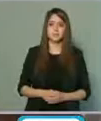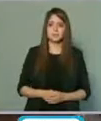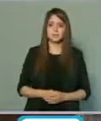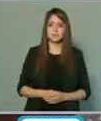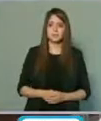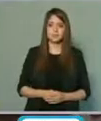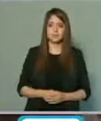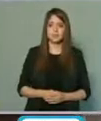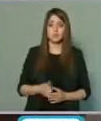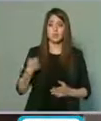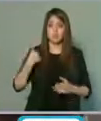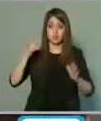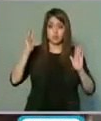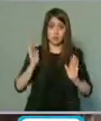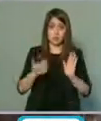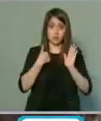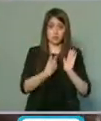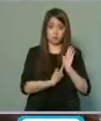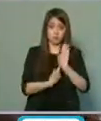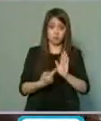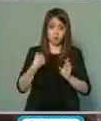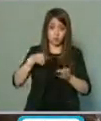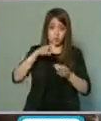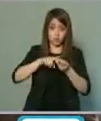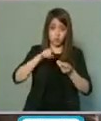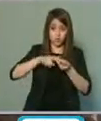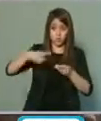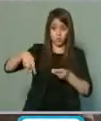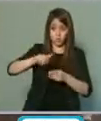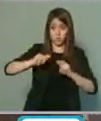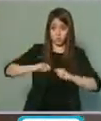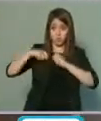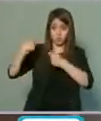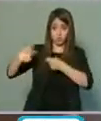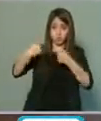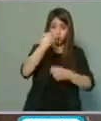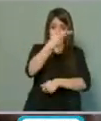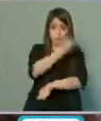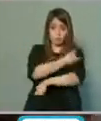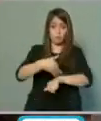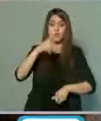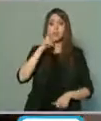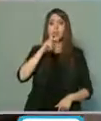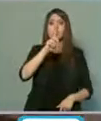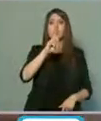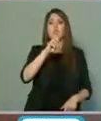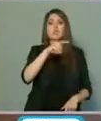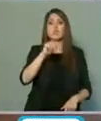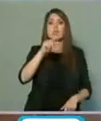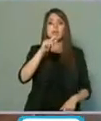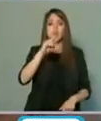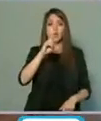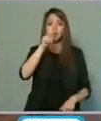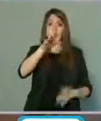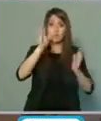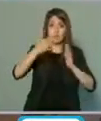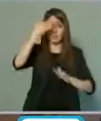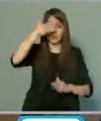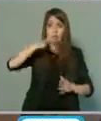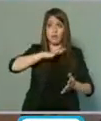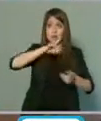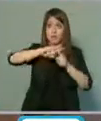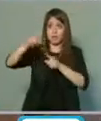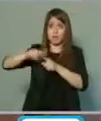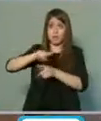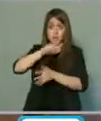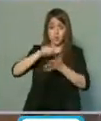Yo ya se los enseñé. Aquí están las descendientes de doña Teo. Para que vea que hay lugares en el sur de la Ciudad de